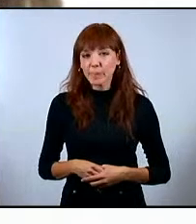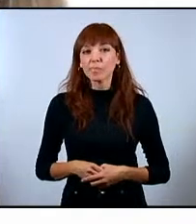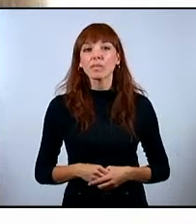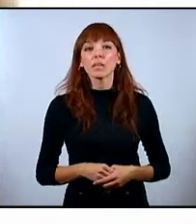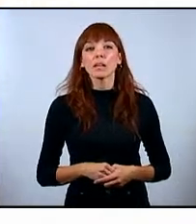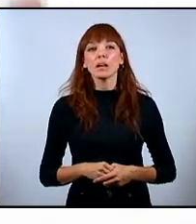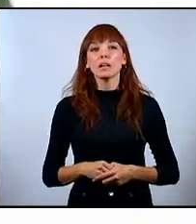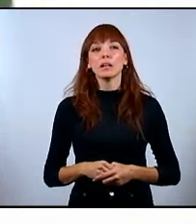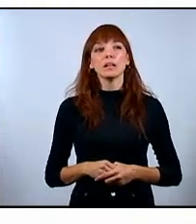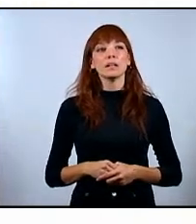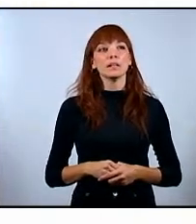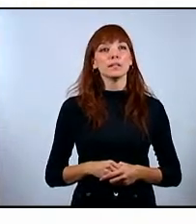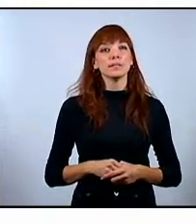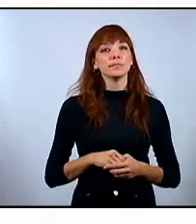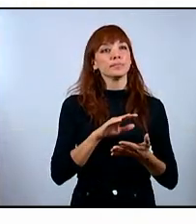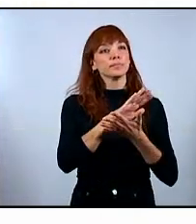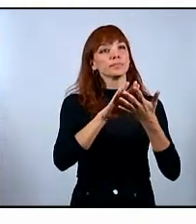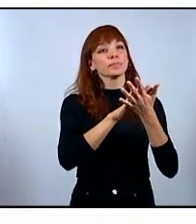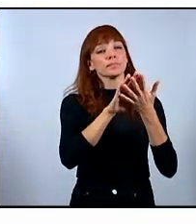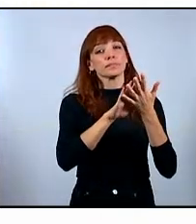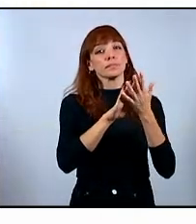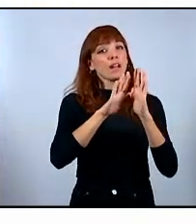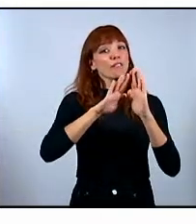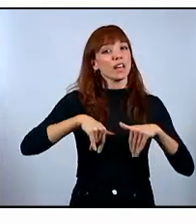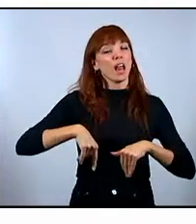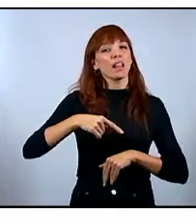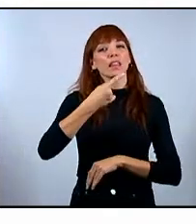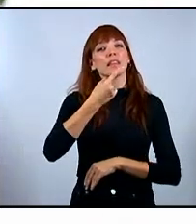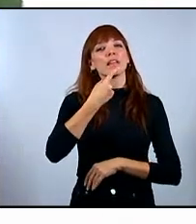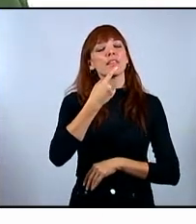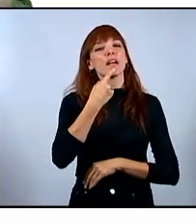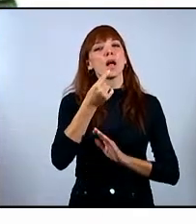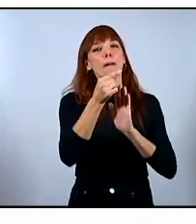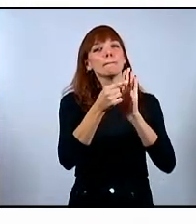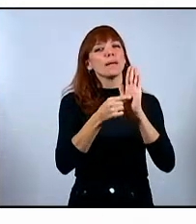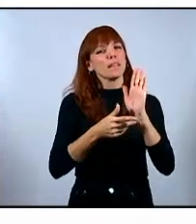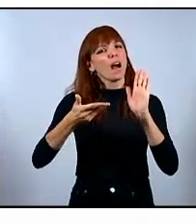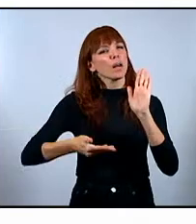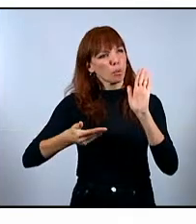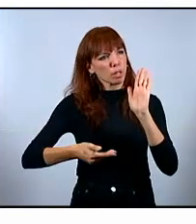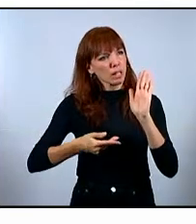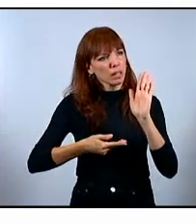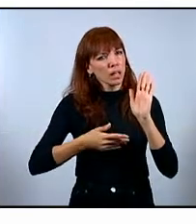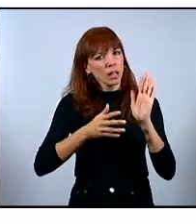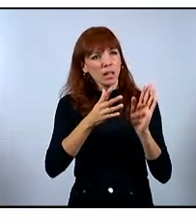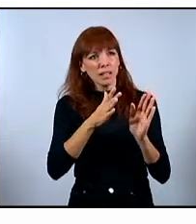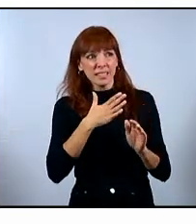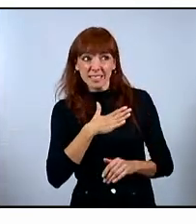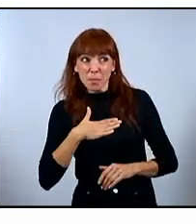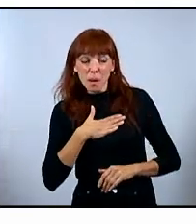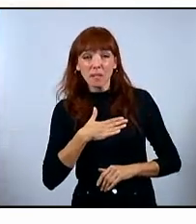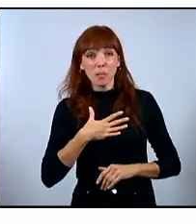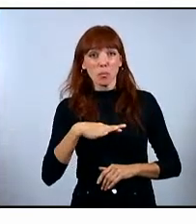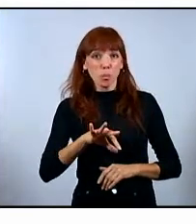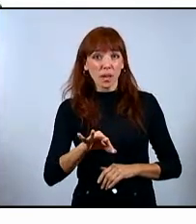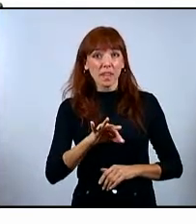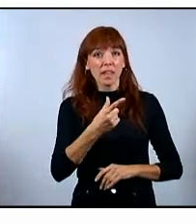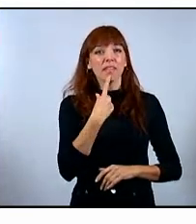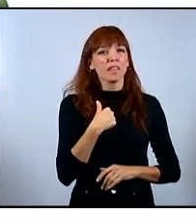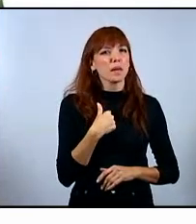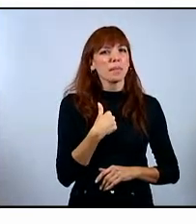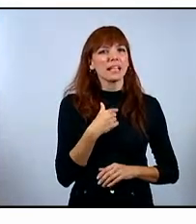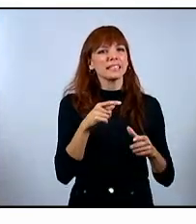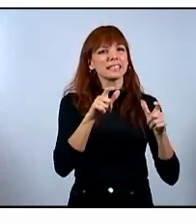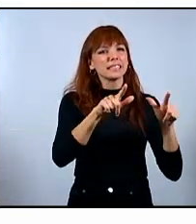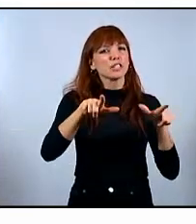Ha finalizado su intervención hablando de un paquete de medidas de gran calado. ¿Me adelanta, si es tan amable, para qué sectores, para qué,